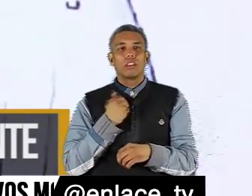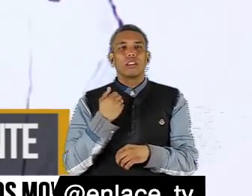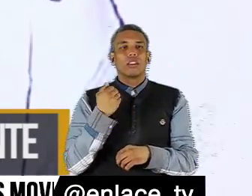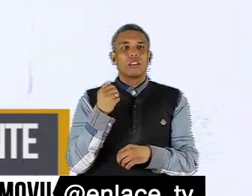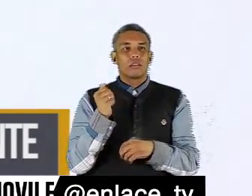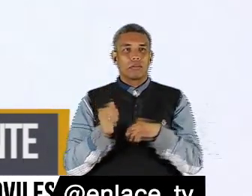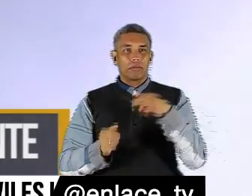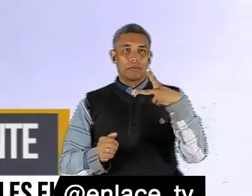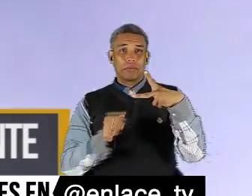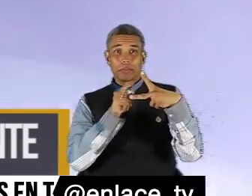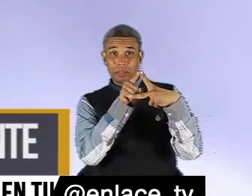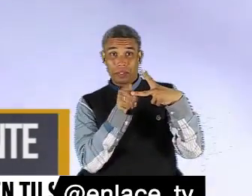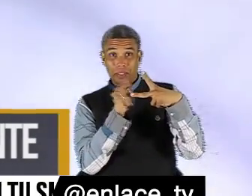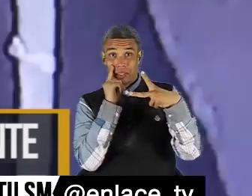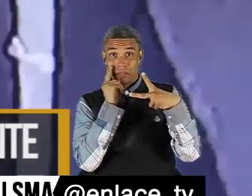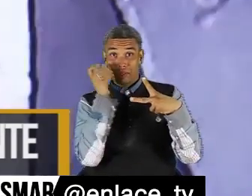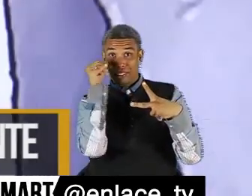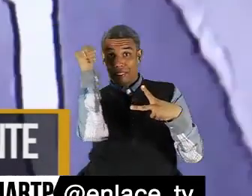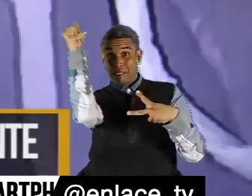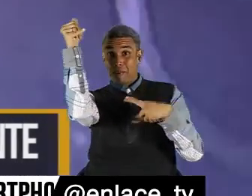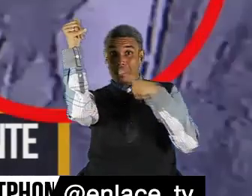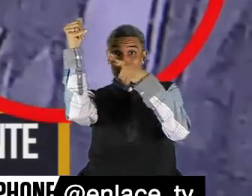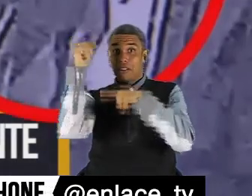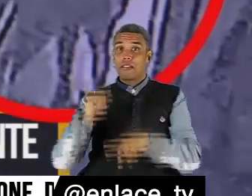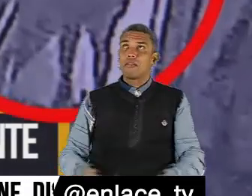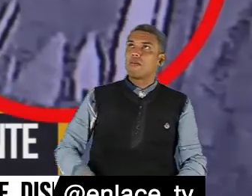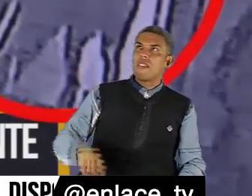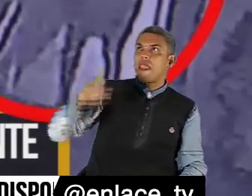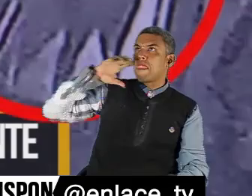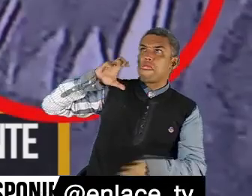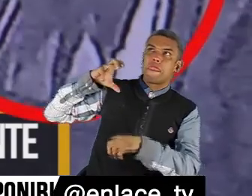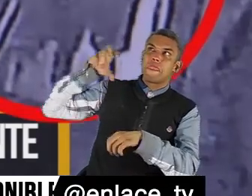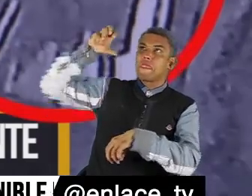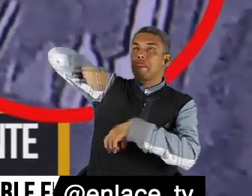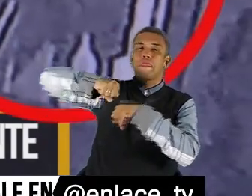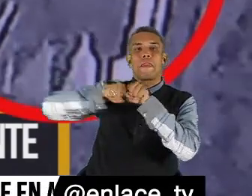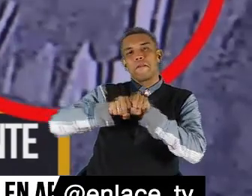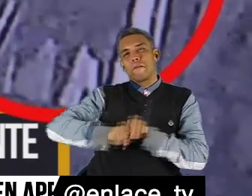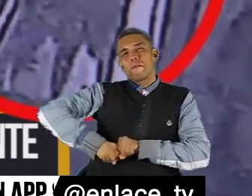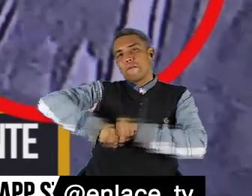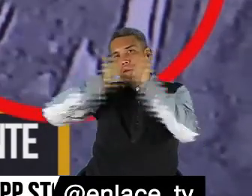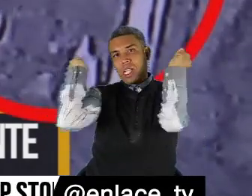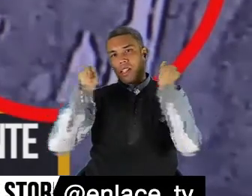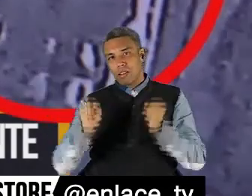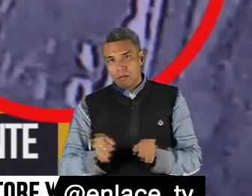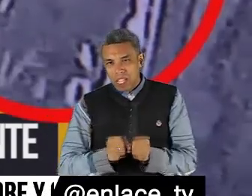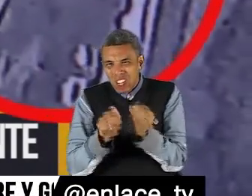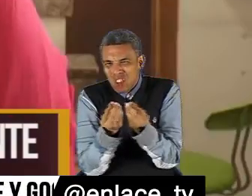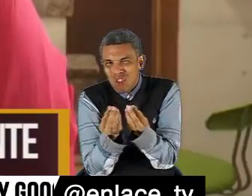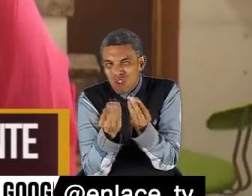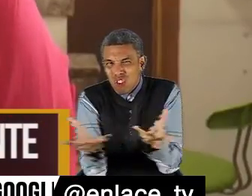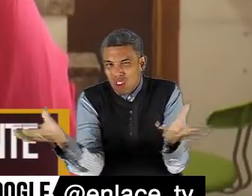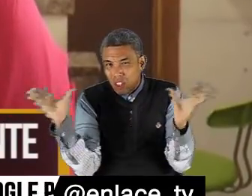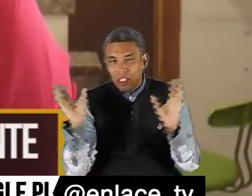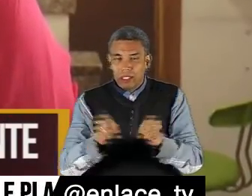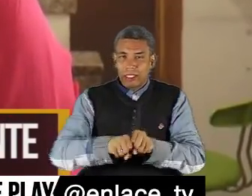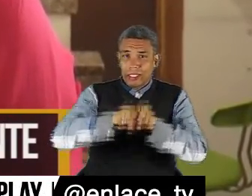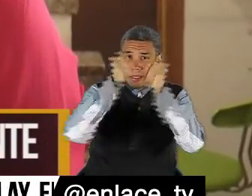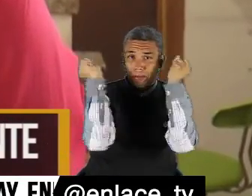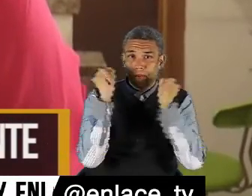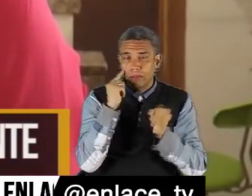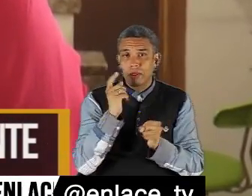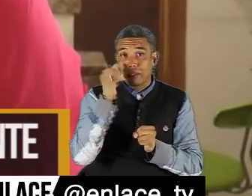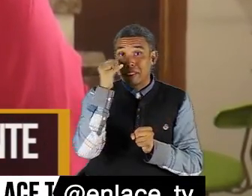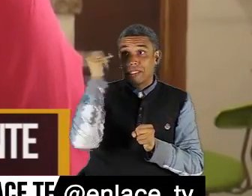dañó la cámara de seguridad ubicada en el segundo piso. El ingreso abrupto significó la destrucción de elementos propios del negocio de comidas. Pues dañaron una